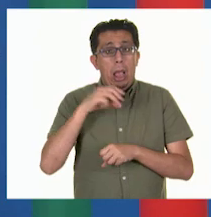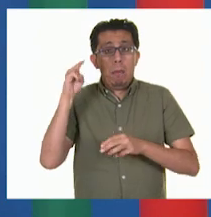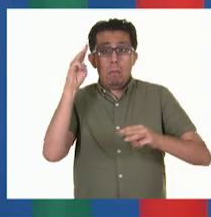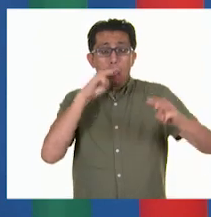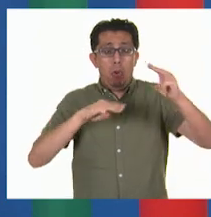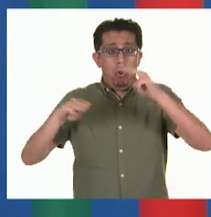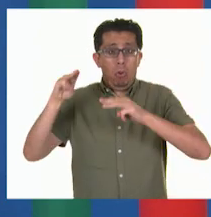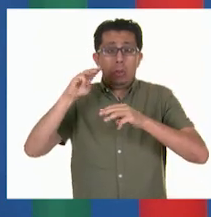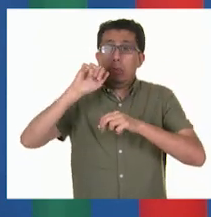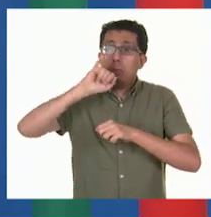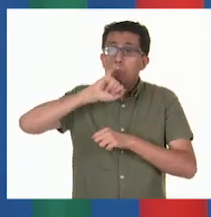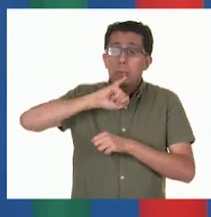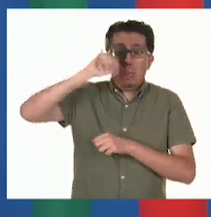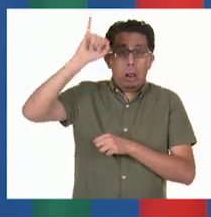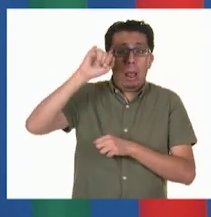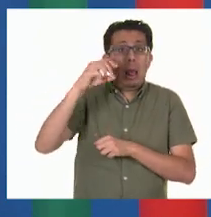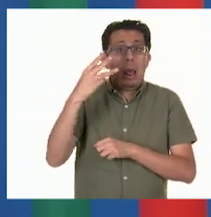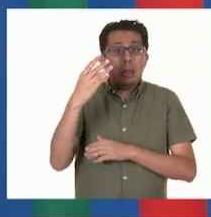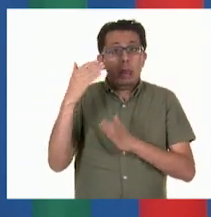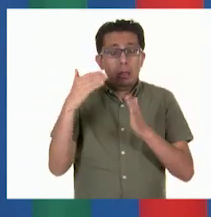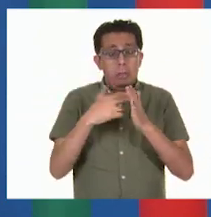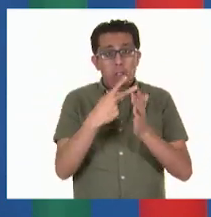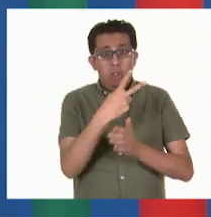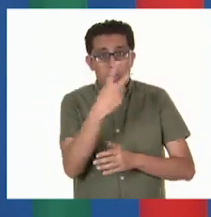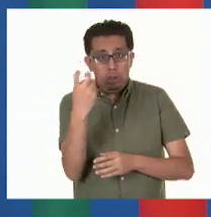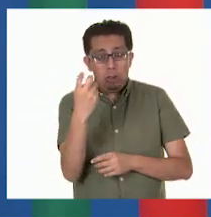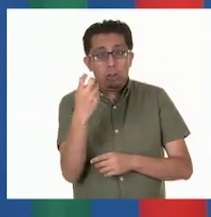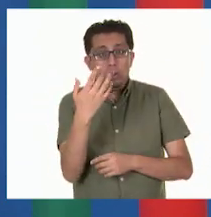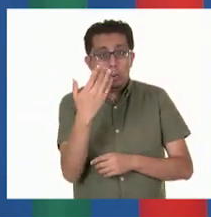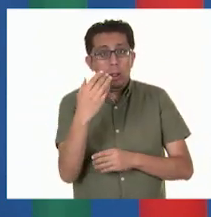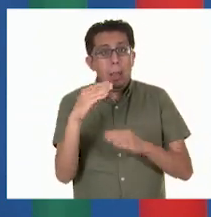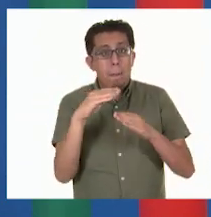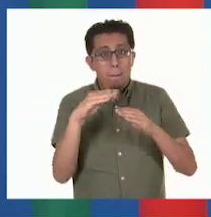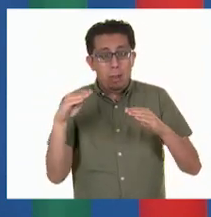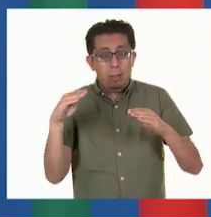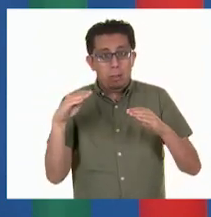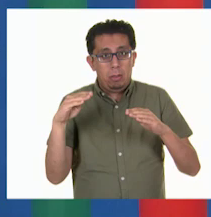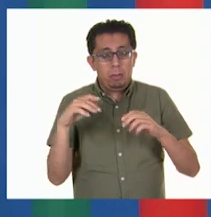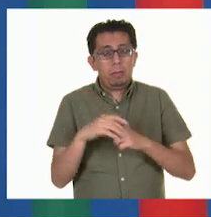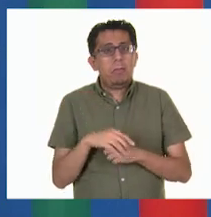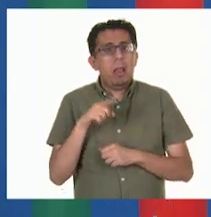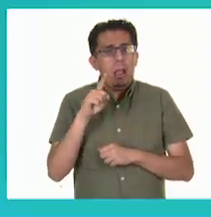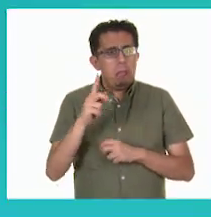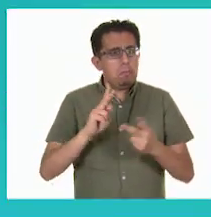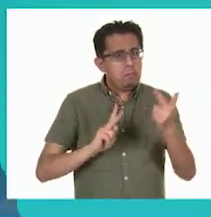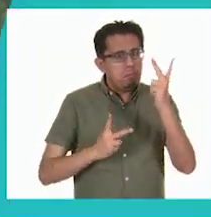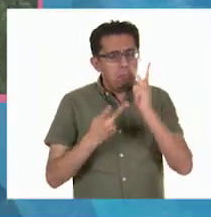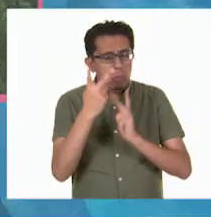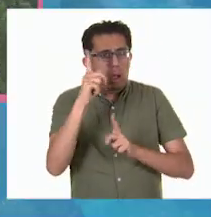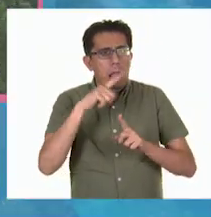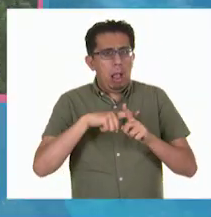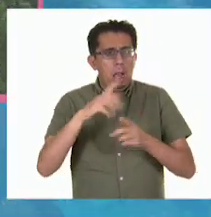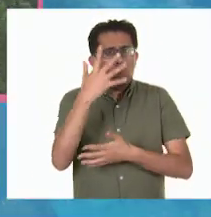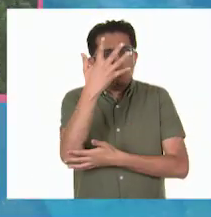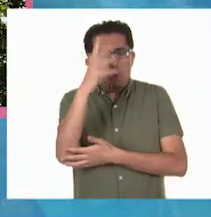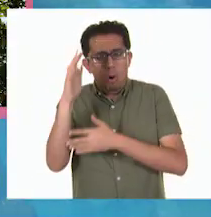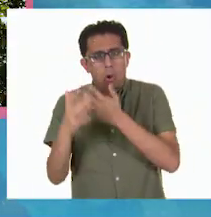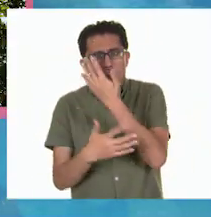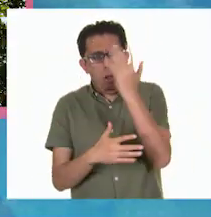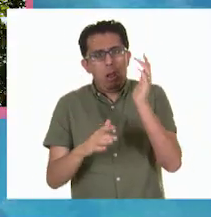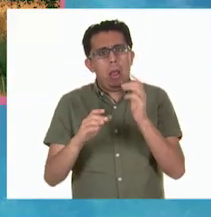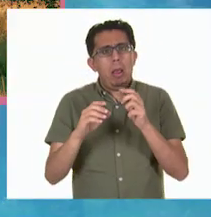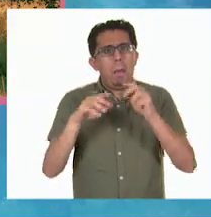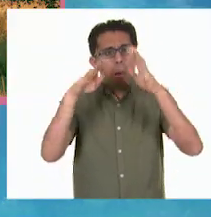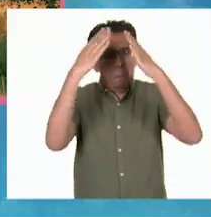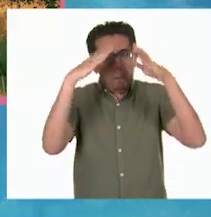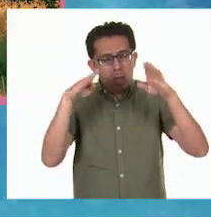altas, hasta de 3.250 metros sobre el nivel del mar. La vegetación comprende bosques de coníferas,